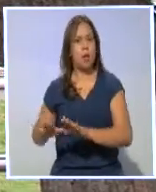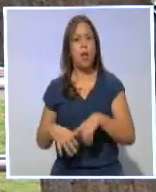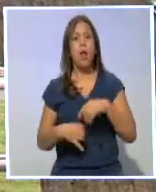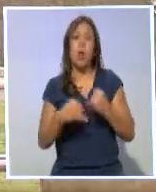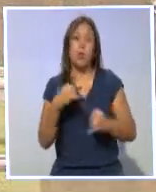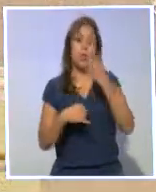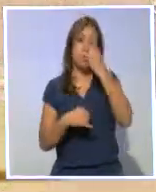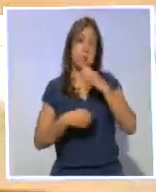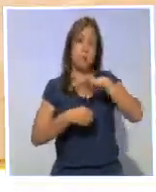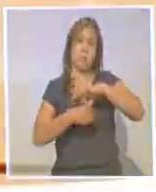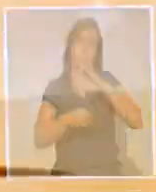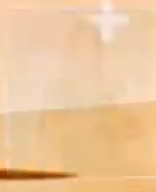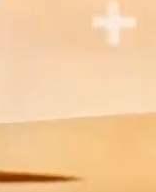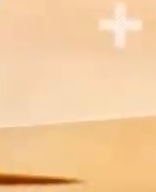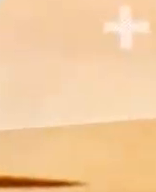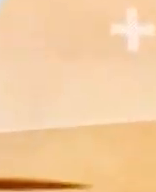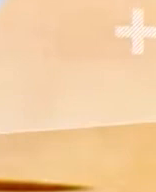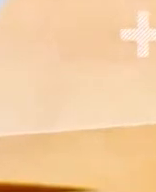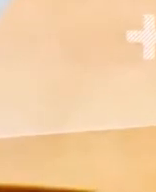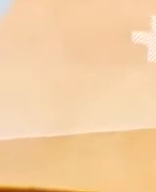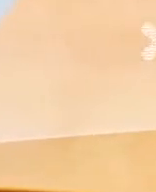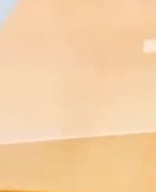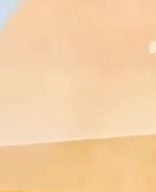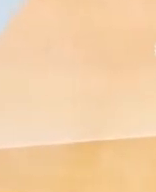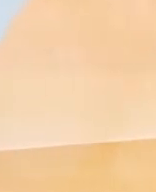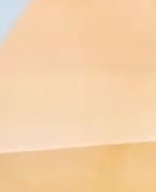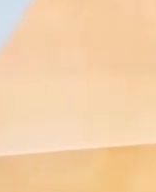votantes. Consulta popular.